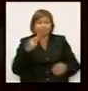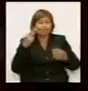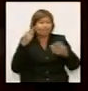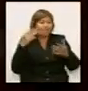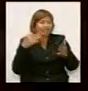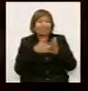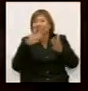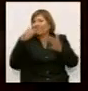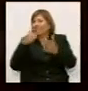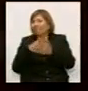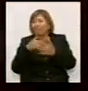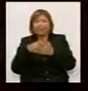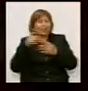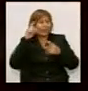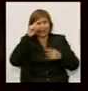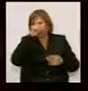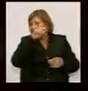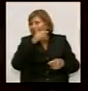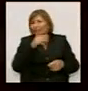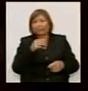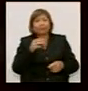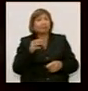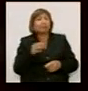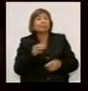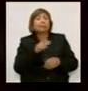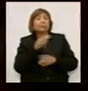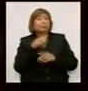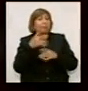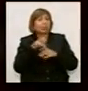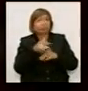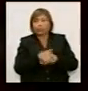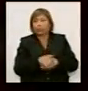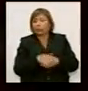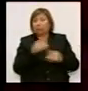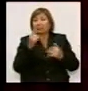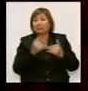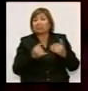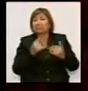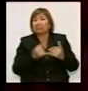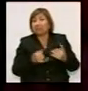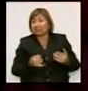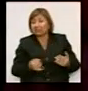dificultades y a rellenar los vacíos. Al final,